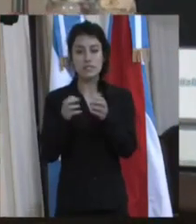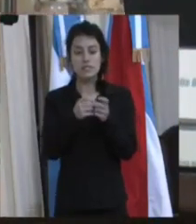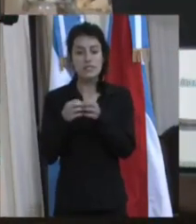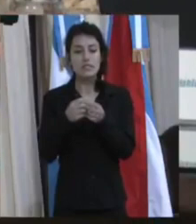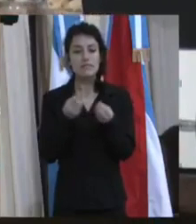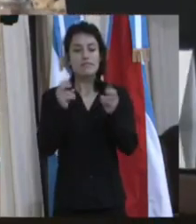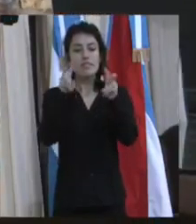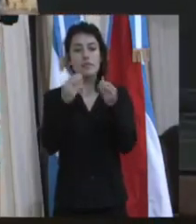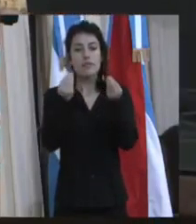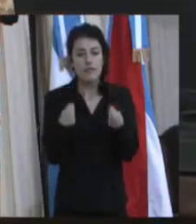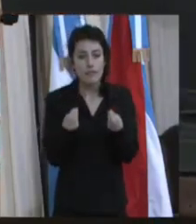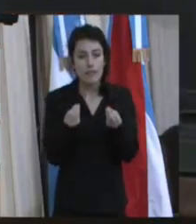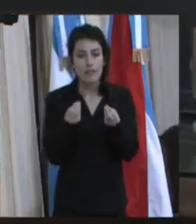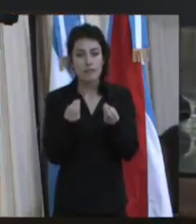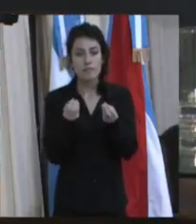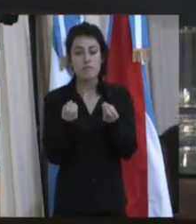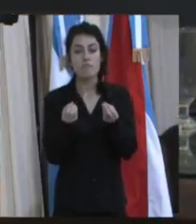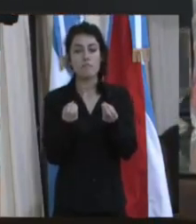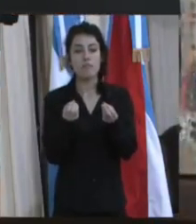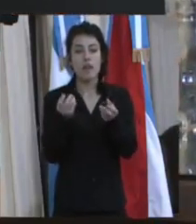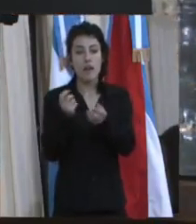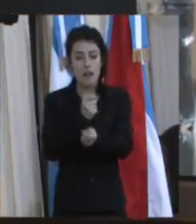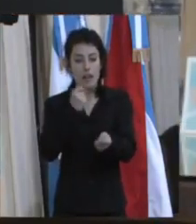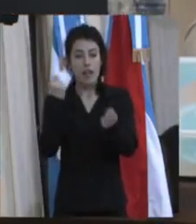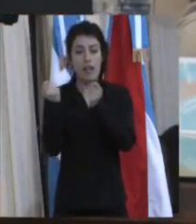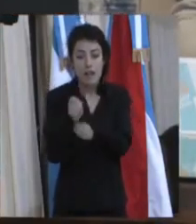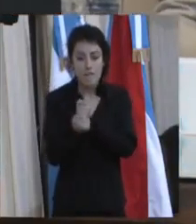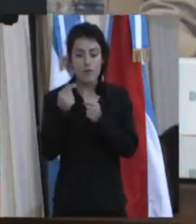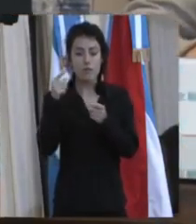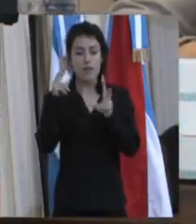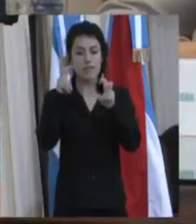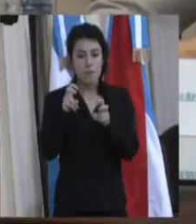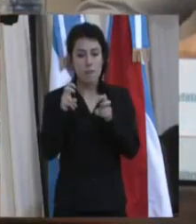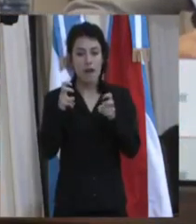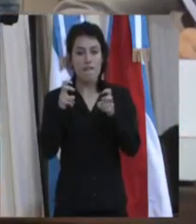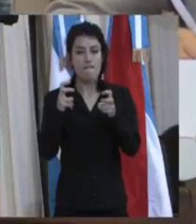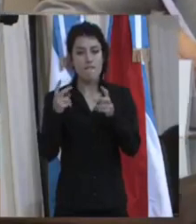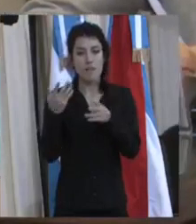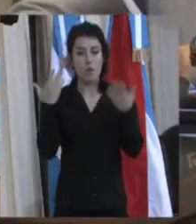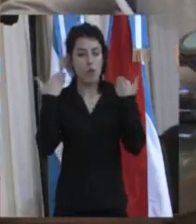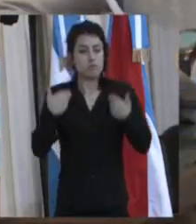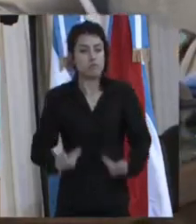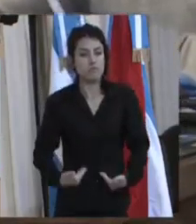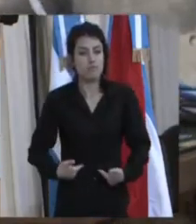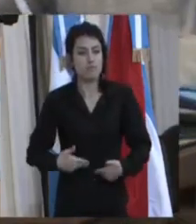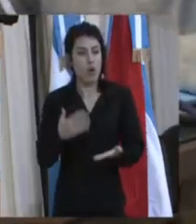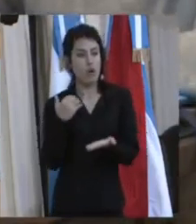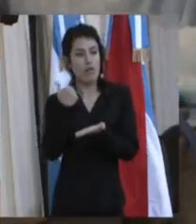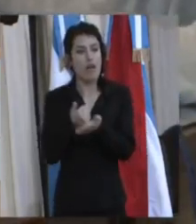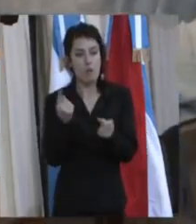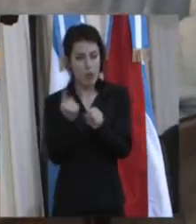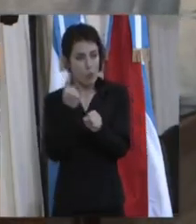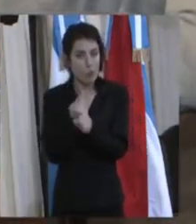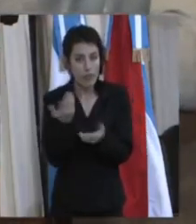aparecer en la reforma es el desprestigio fisiológico, de que las mujeres no son fisiológicamente tan